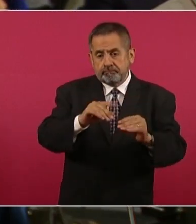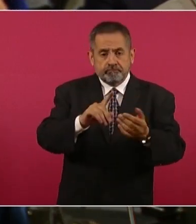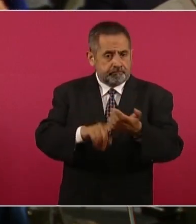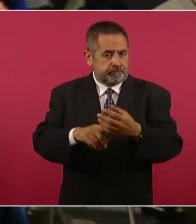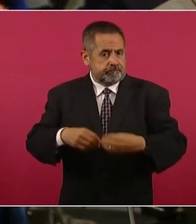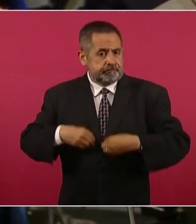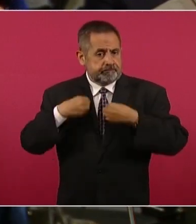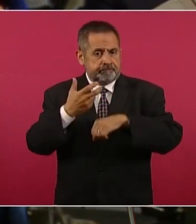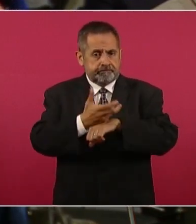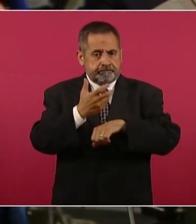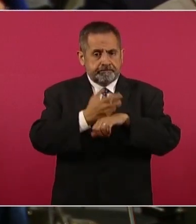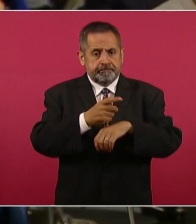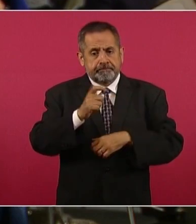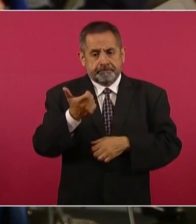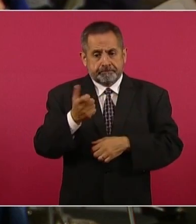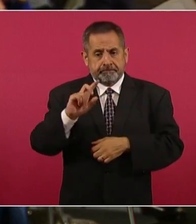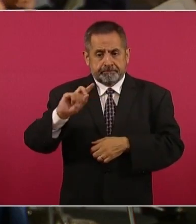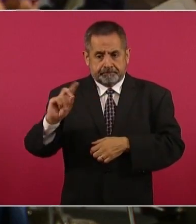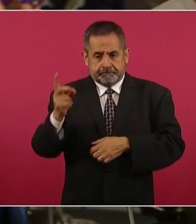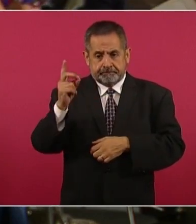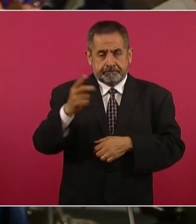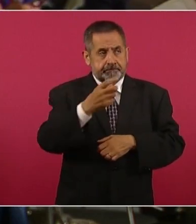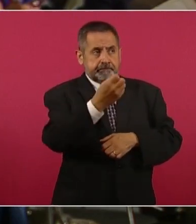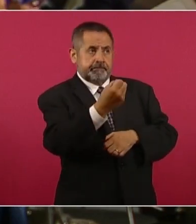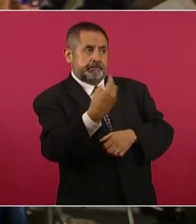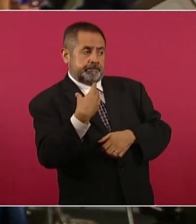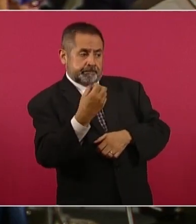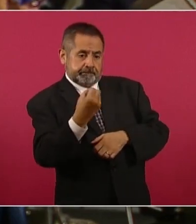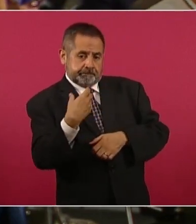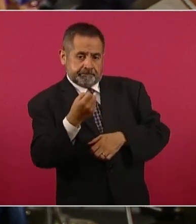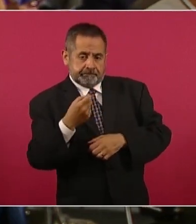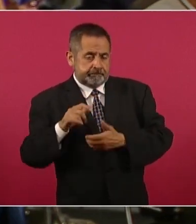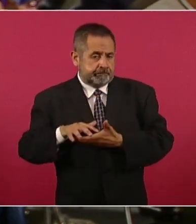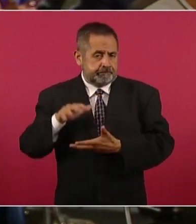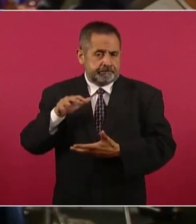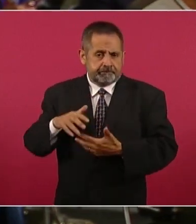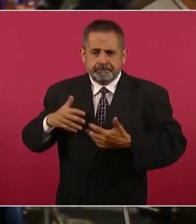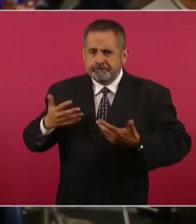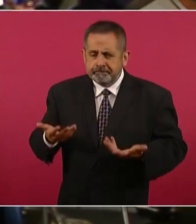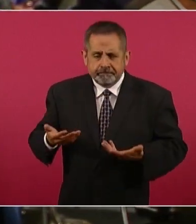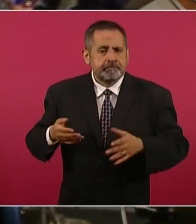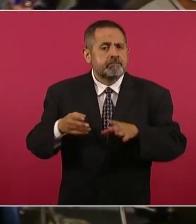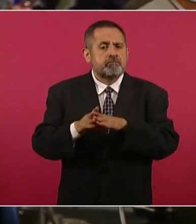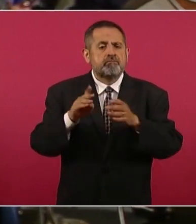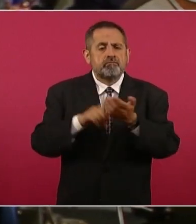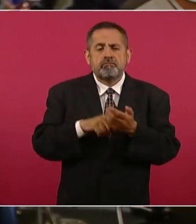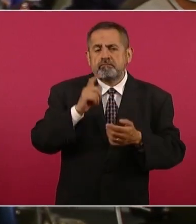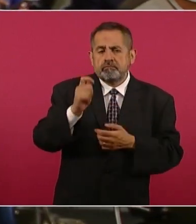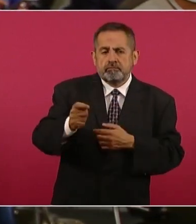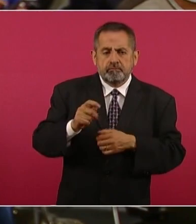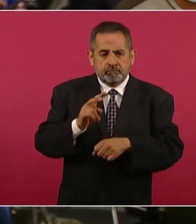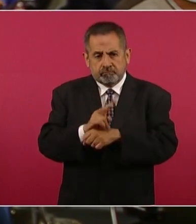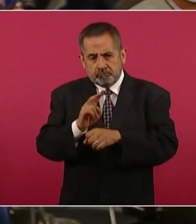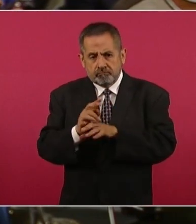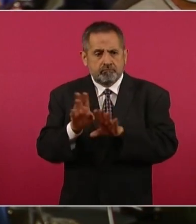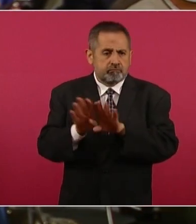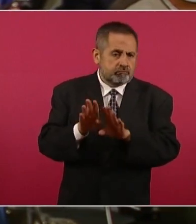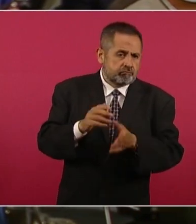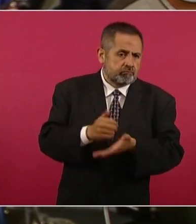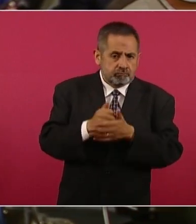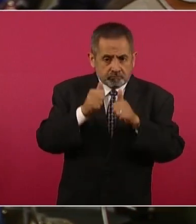Estados Unidos y que mandan remesas, cómo ha sido esta participación, cómo ha sido este aseguramiento, si ha tenido